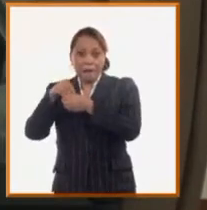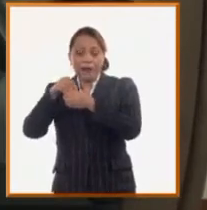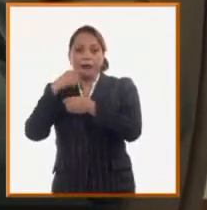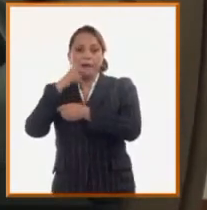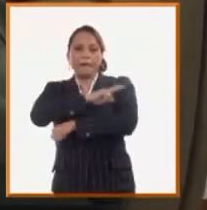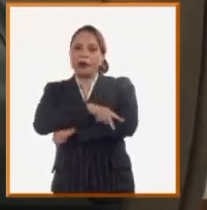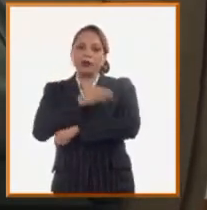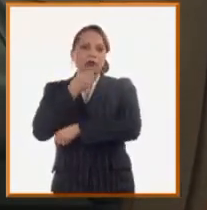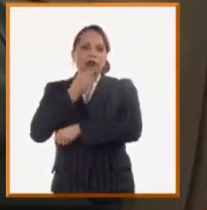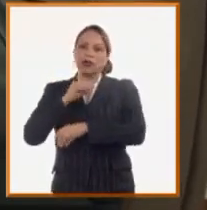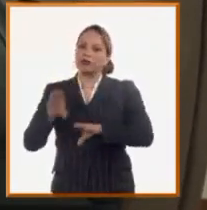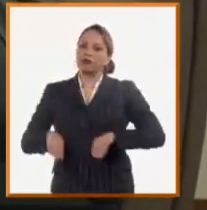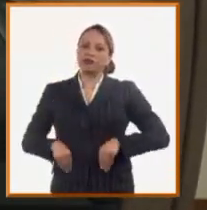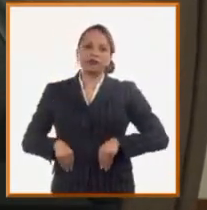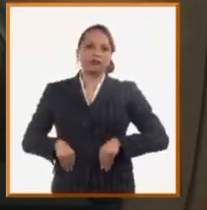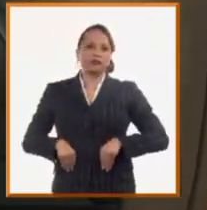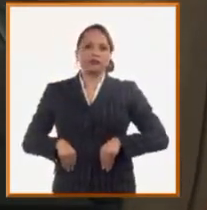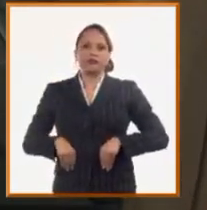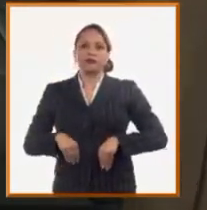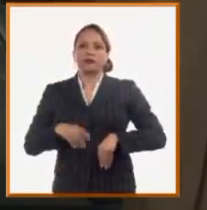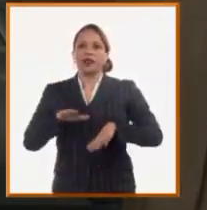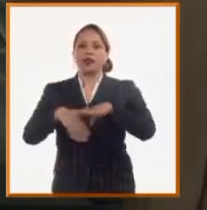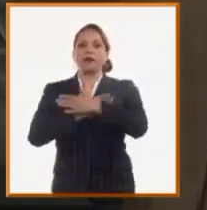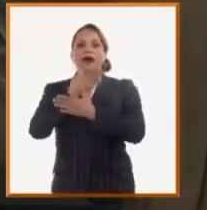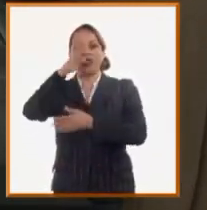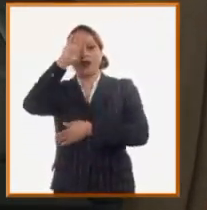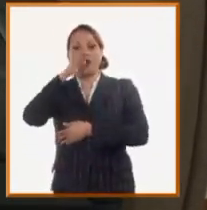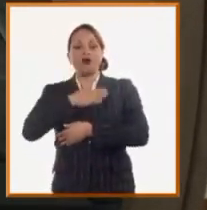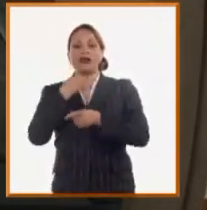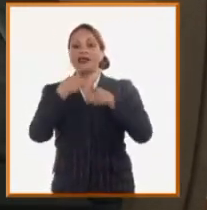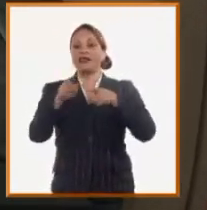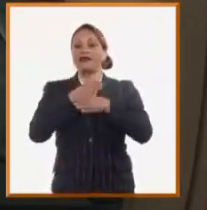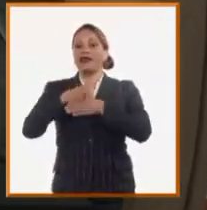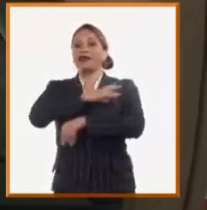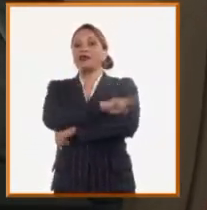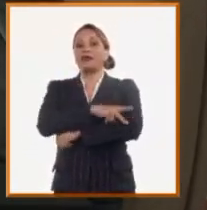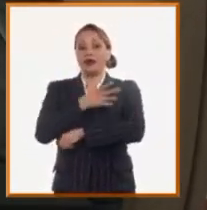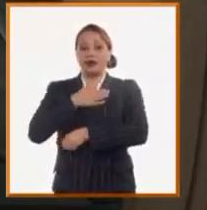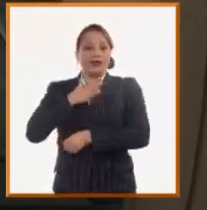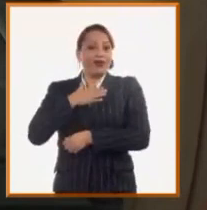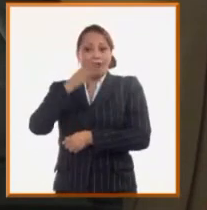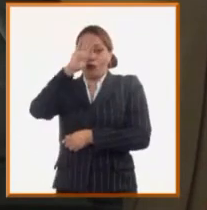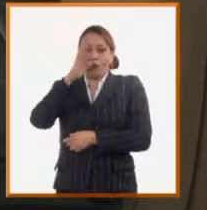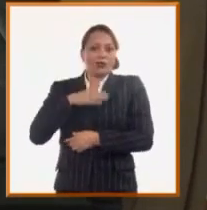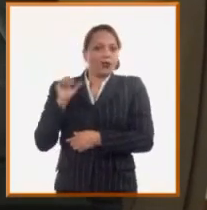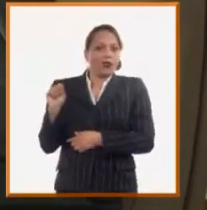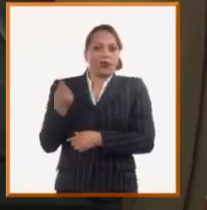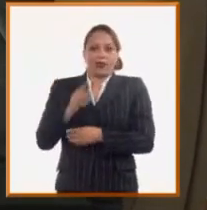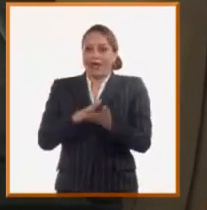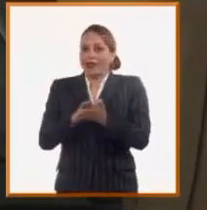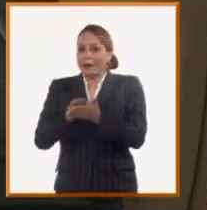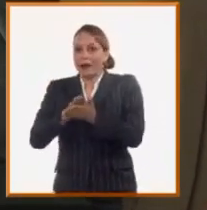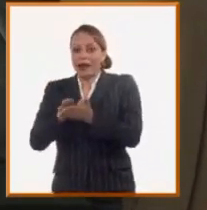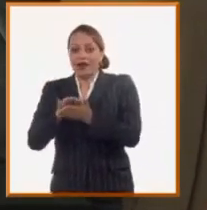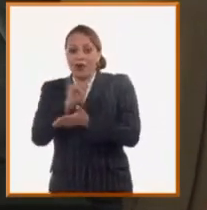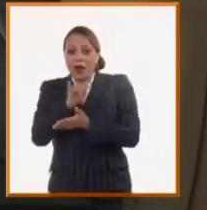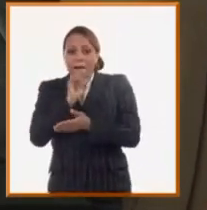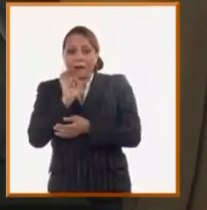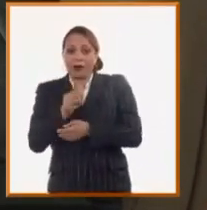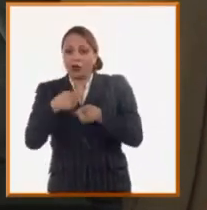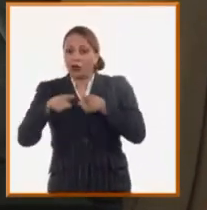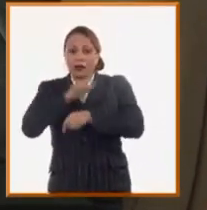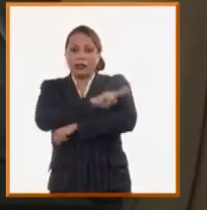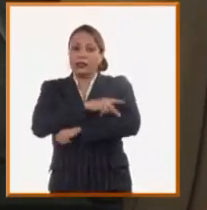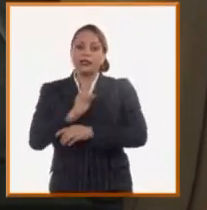operar con la embajada cubana. O sea, son realidades nuestras nada más. Eso no le pasa a más nadie en el mundo.